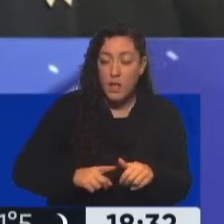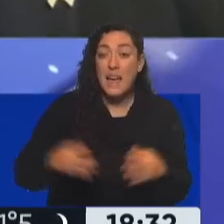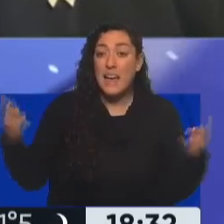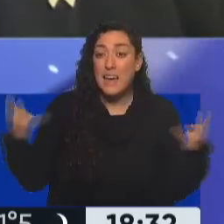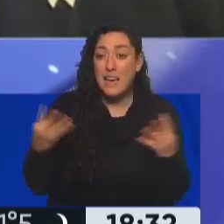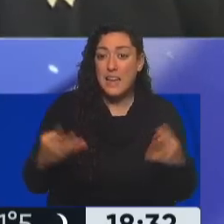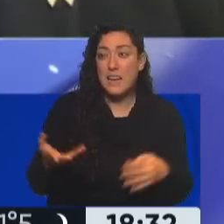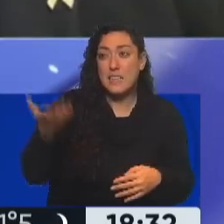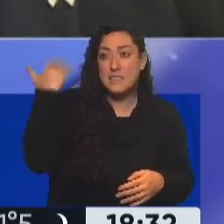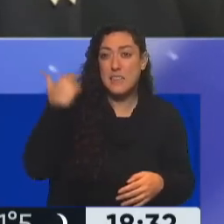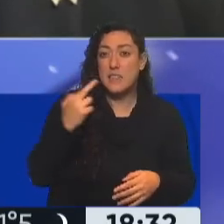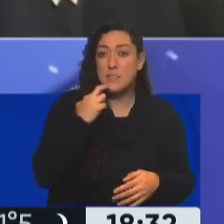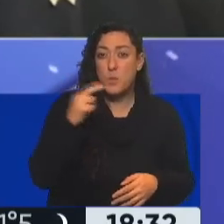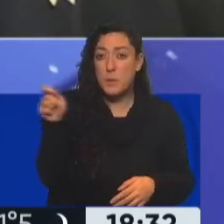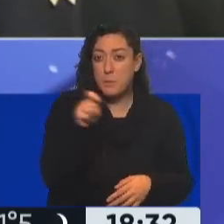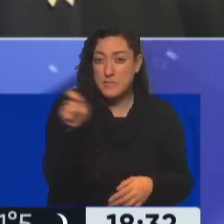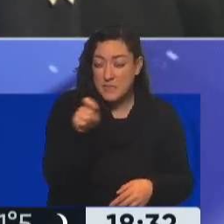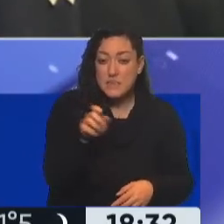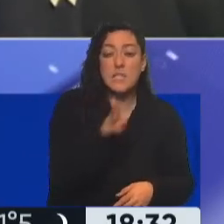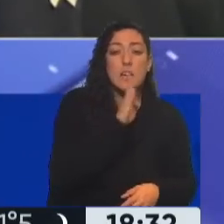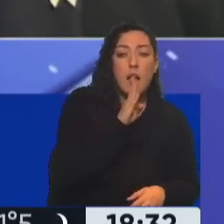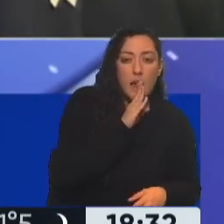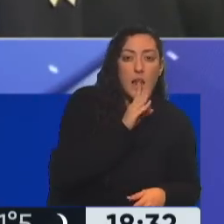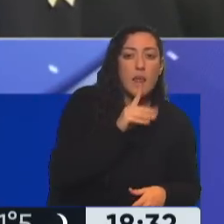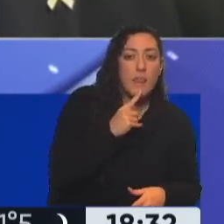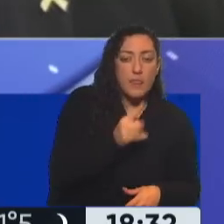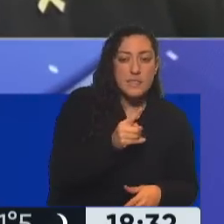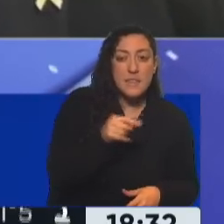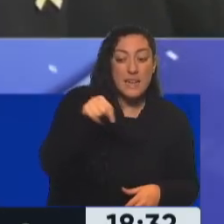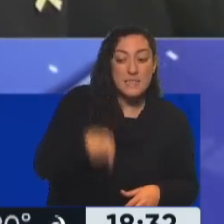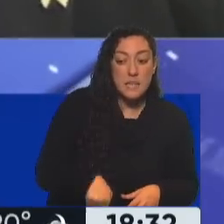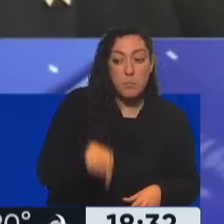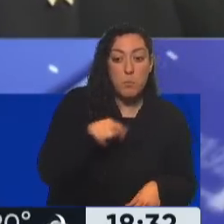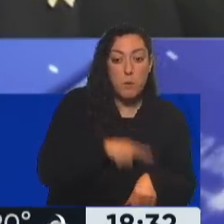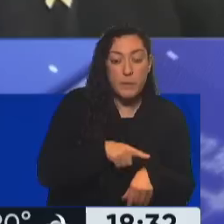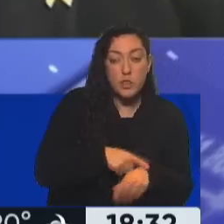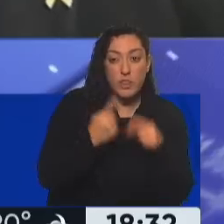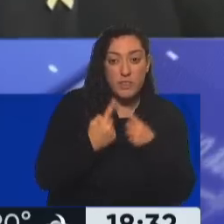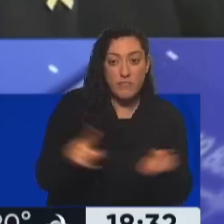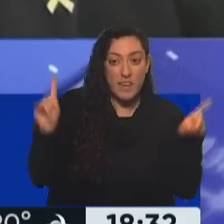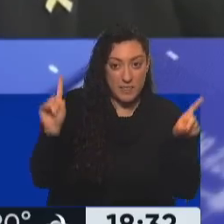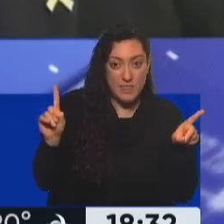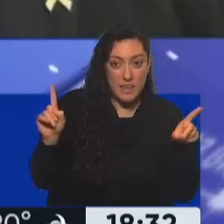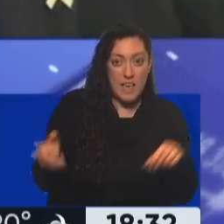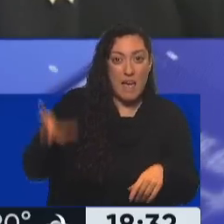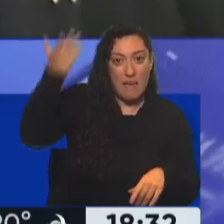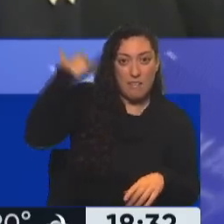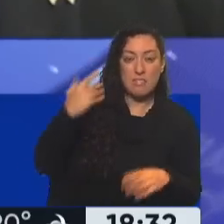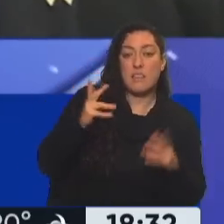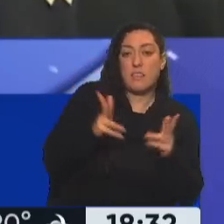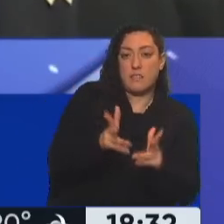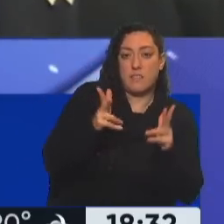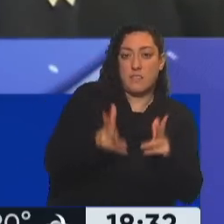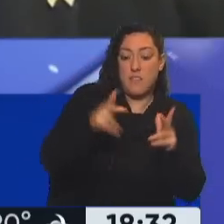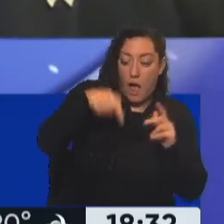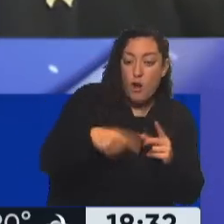empezó hace ya 19 meses, Israel declaró el inicio de una operación que es diferente en su naturaleza a las anteriores. Es una